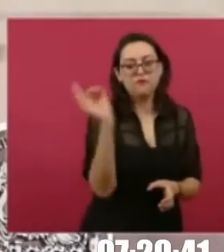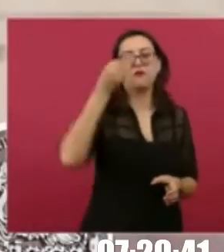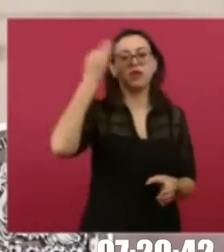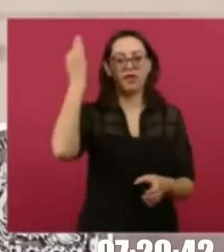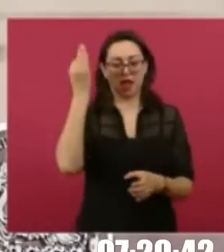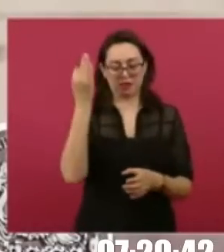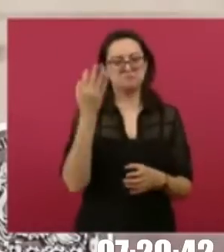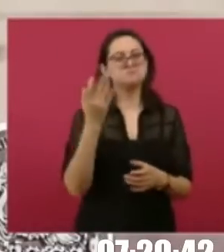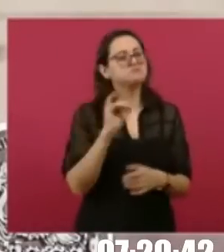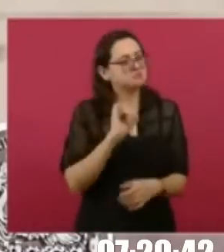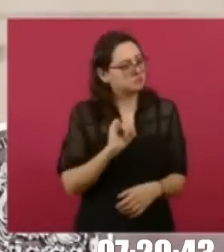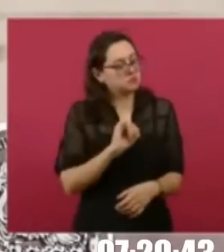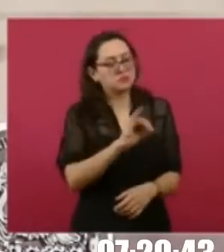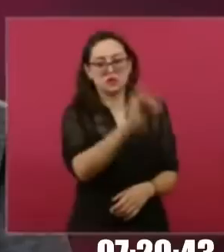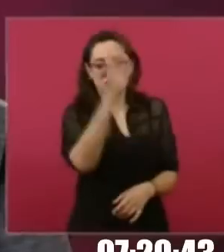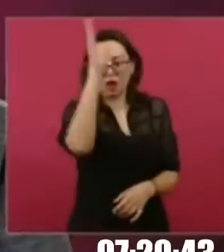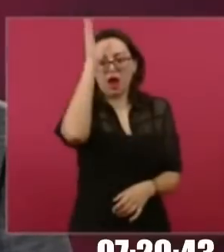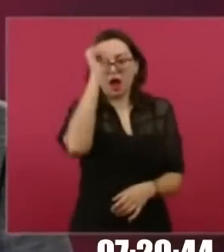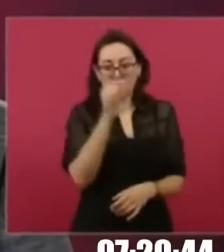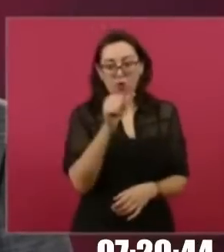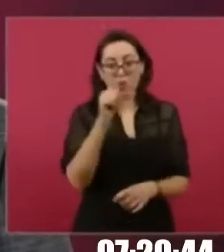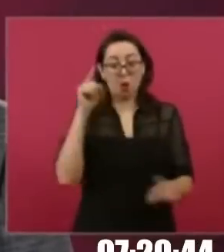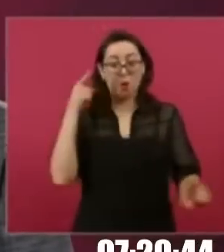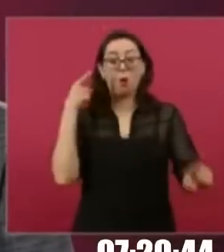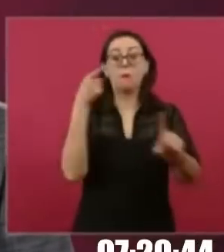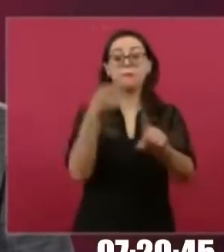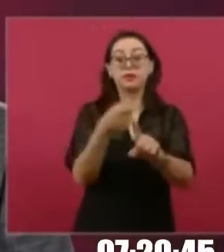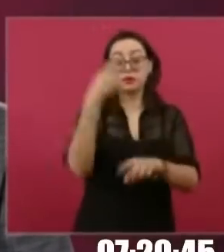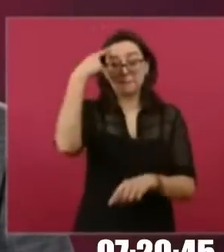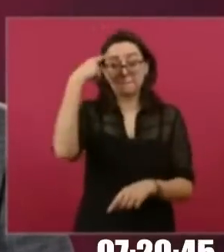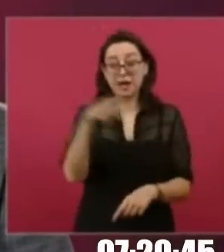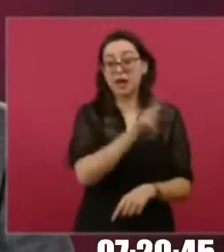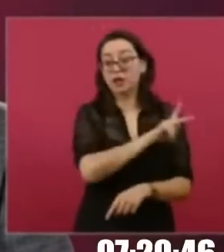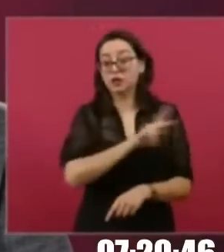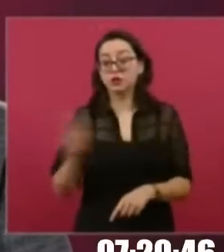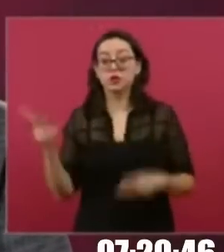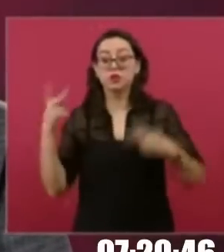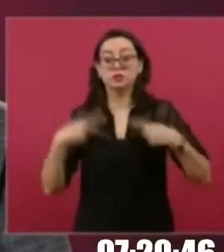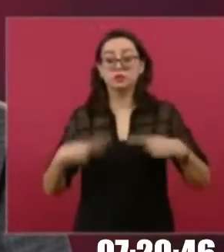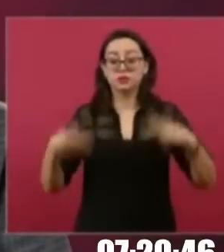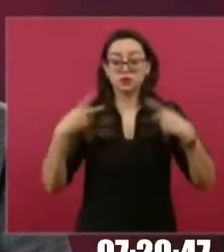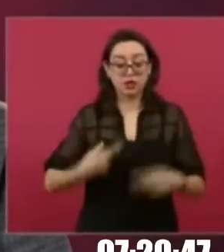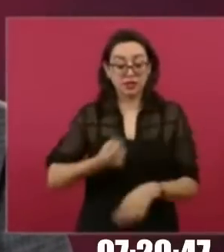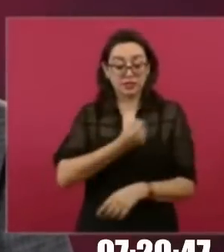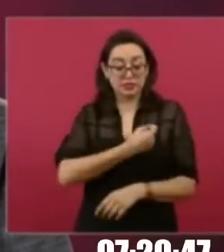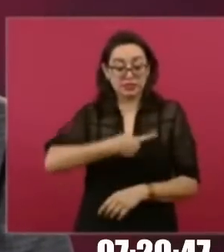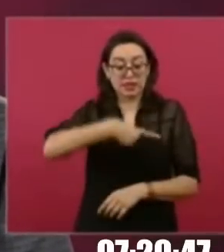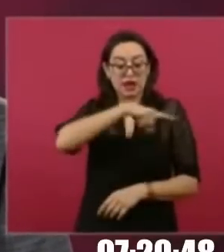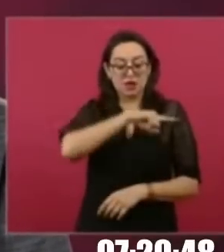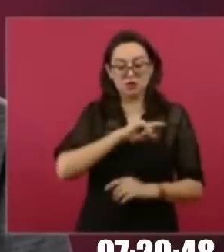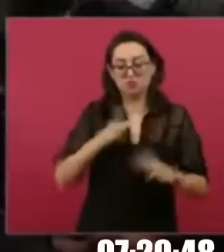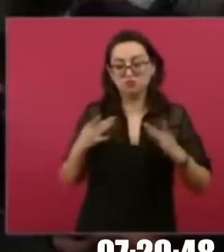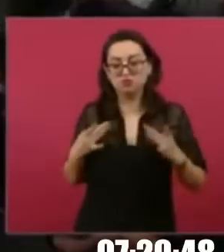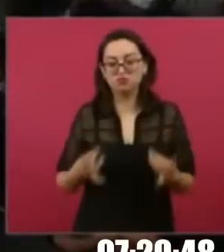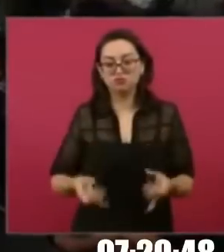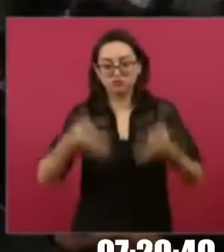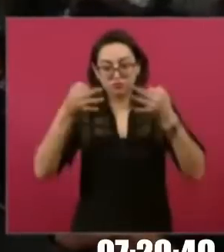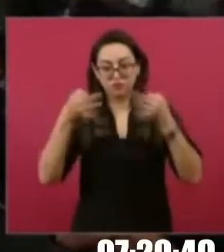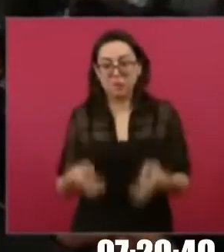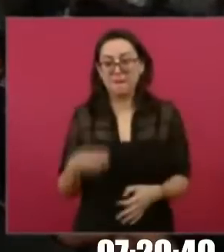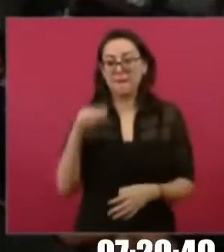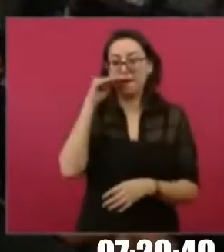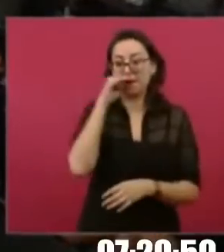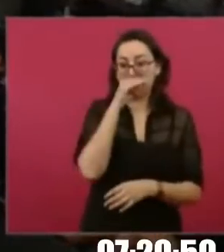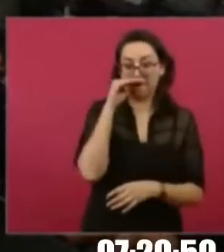de brindar atención médica gratuita universidad universal y de calidad la formalización